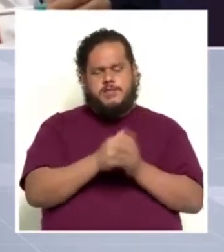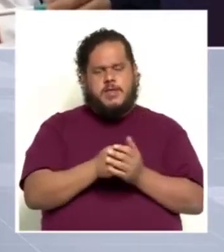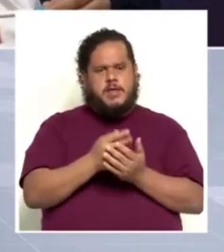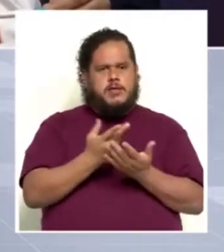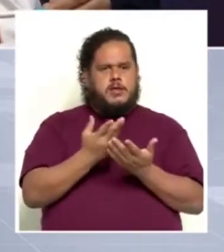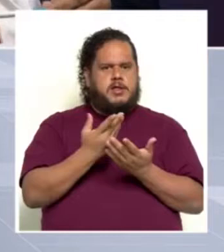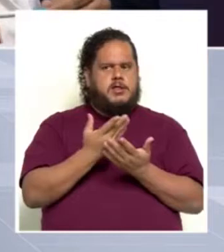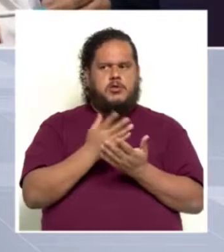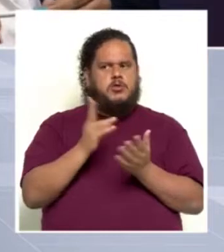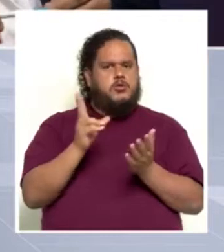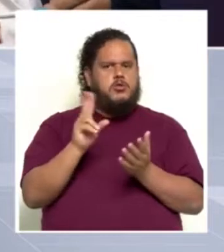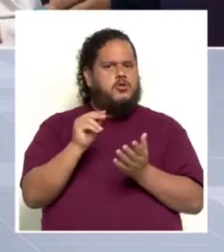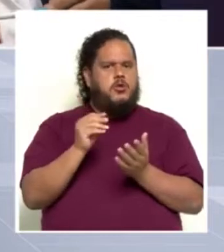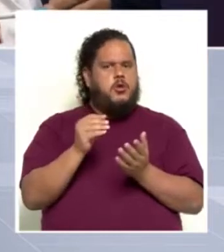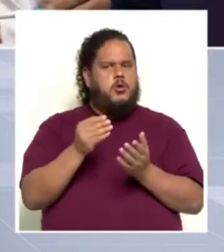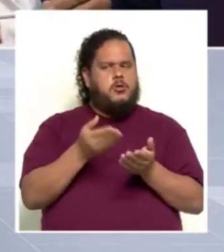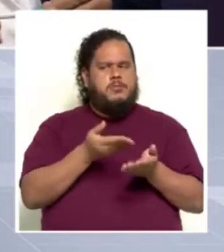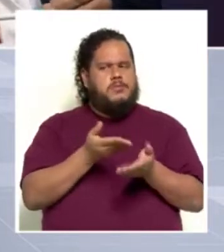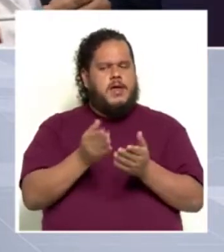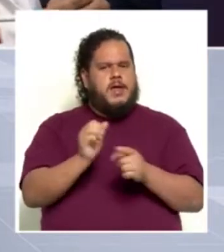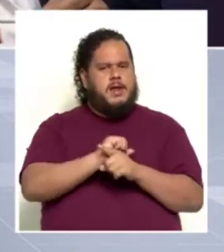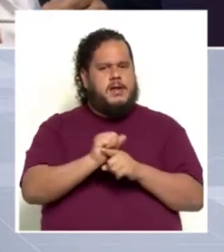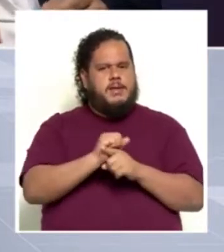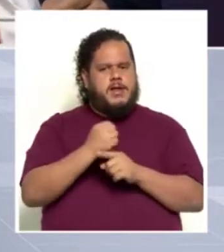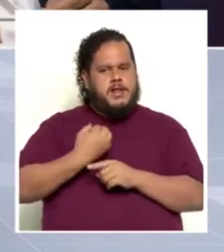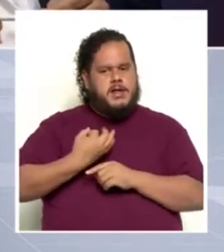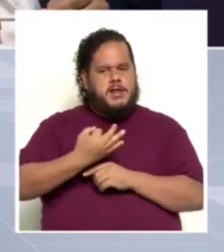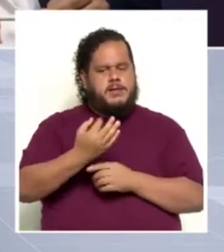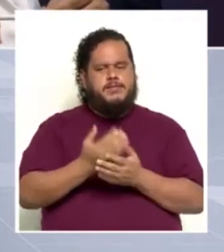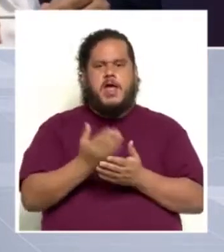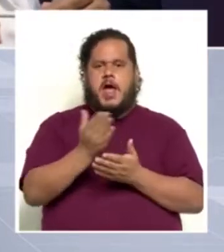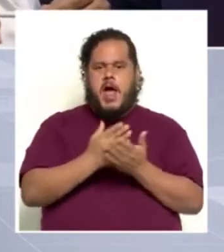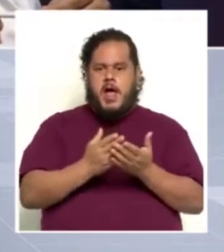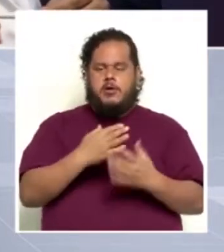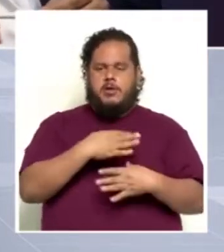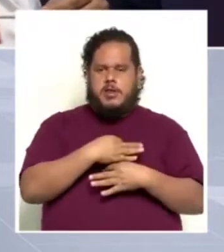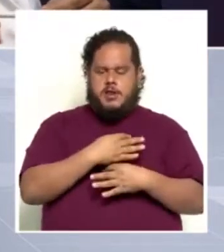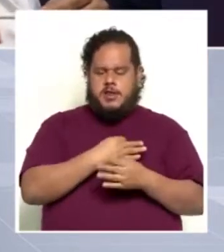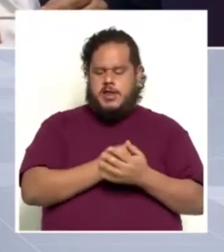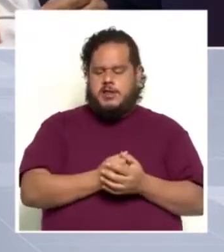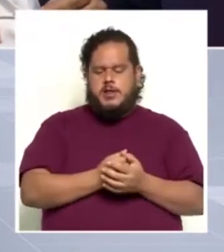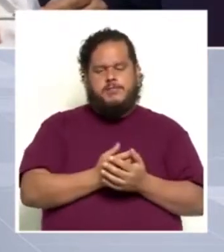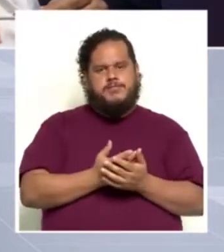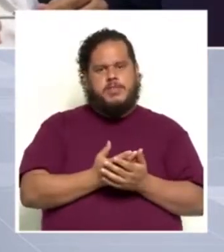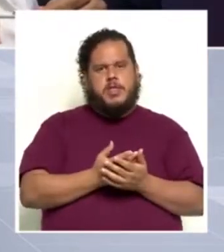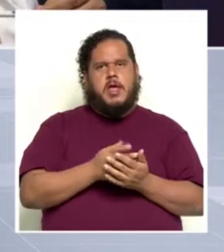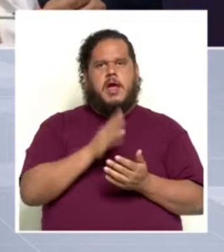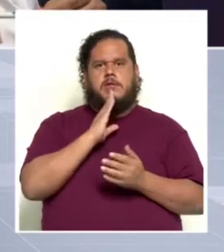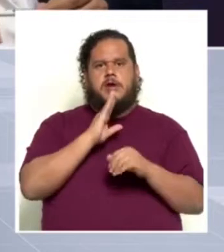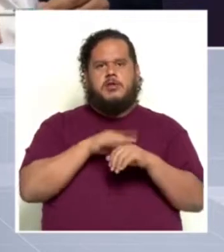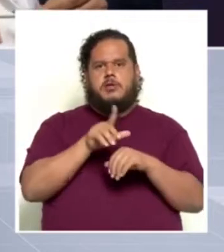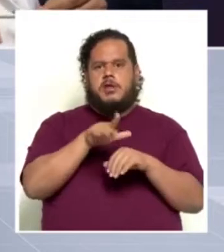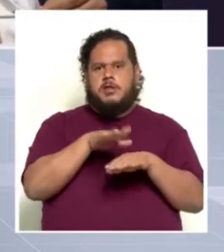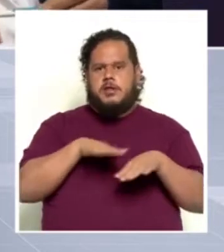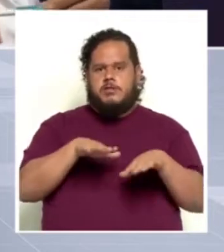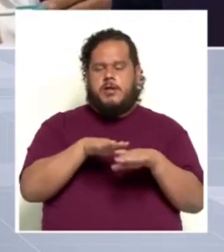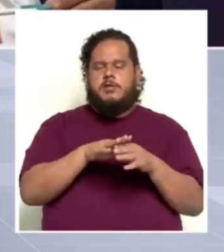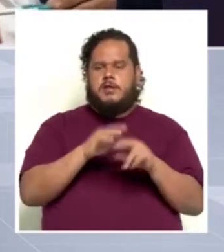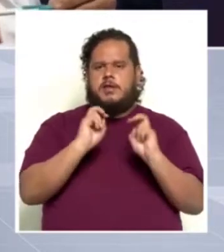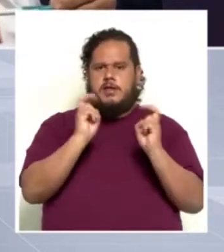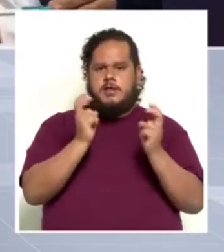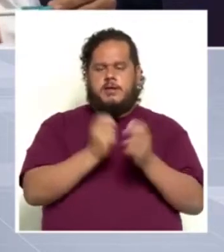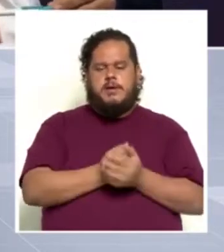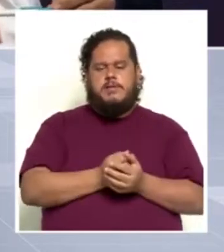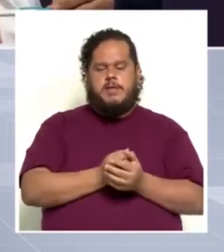lo cotidiano. Y otro elemento interesante que también me gustaría destacar a propósito de este espacio es el tema de